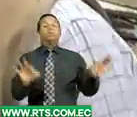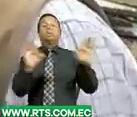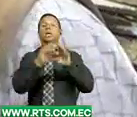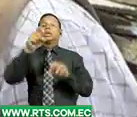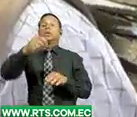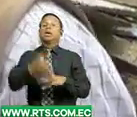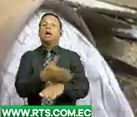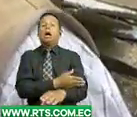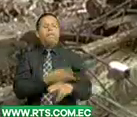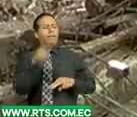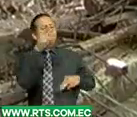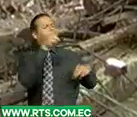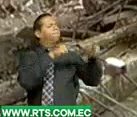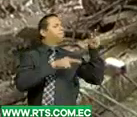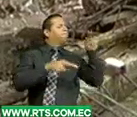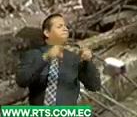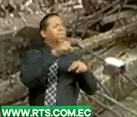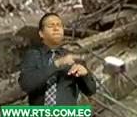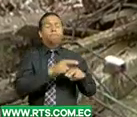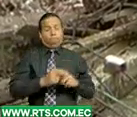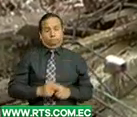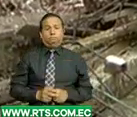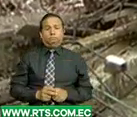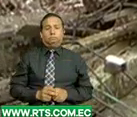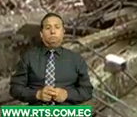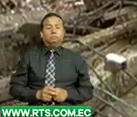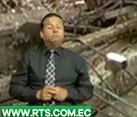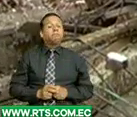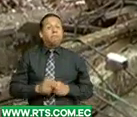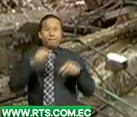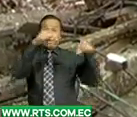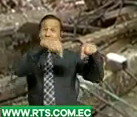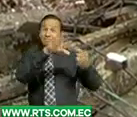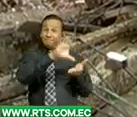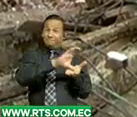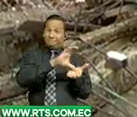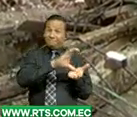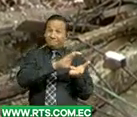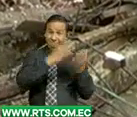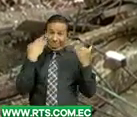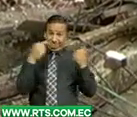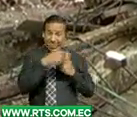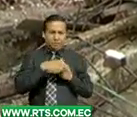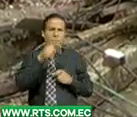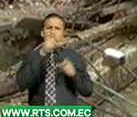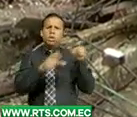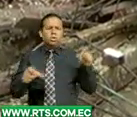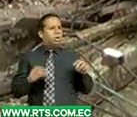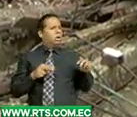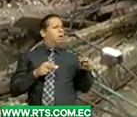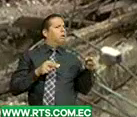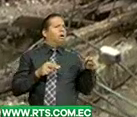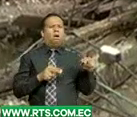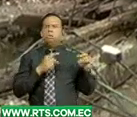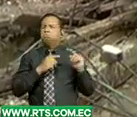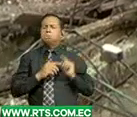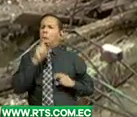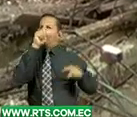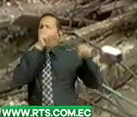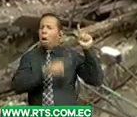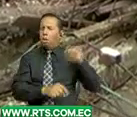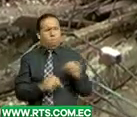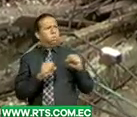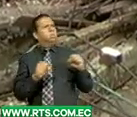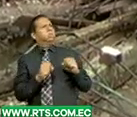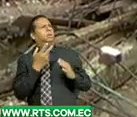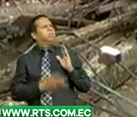en la parte de atrás. Los habitantes de ese sector del centro de Guayaquil se quedaron sorprendidos al escuchar el fuerte estruendo y ver el colapso